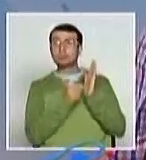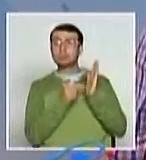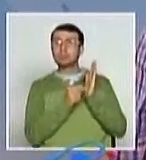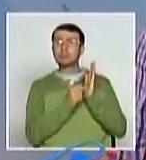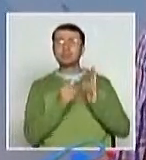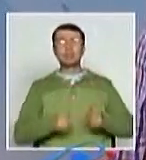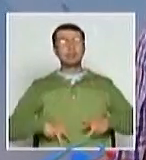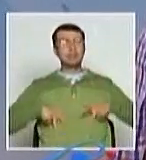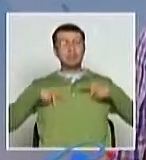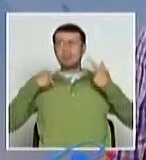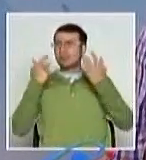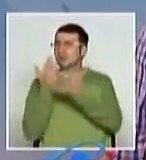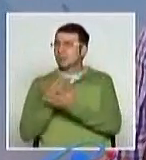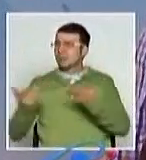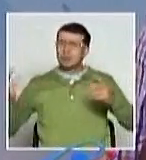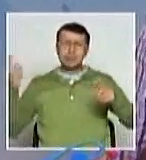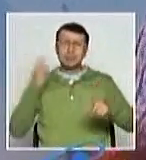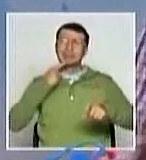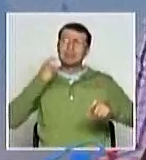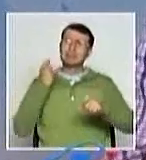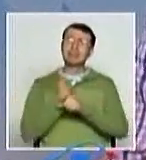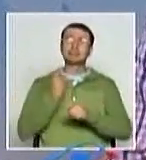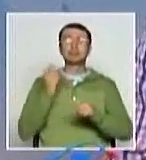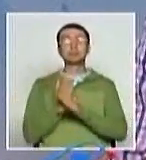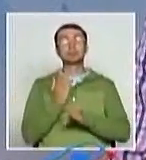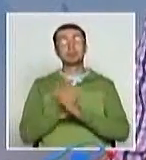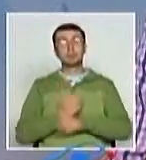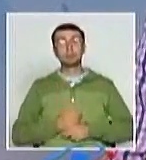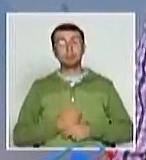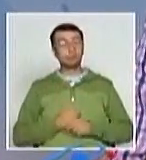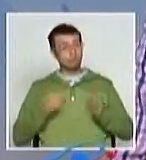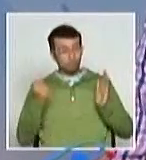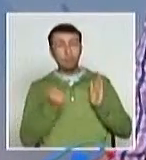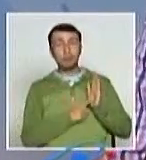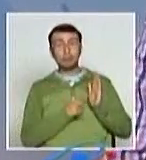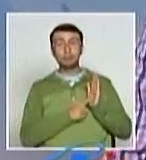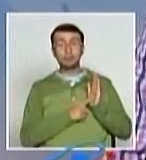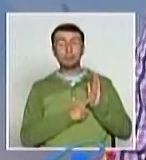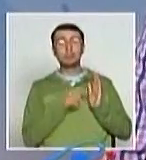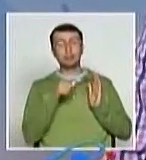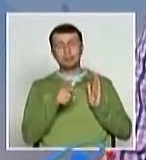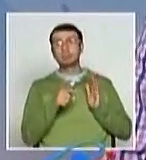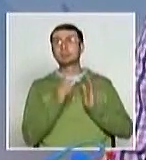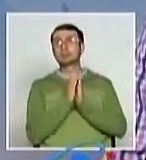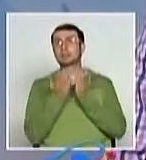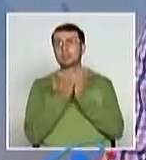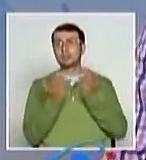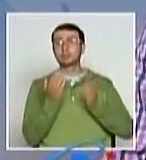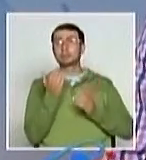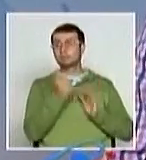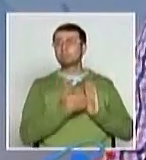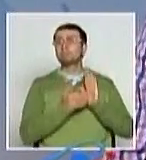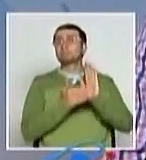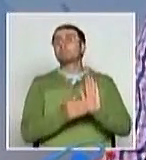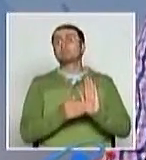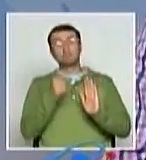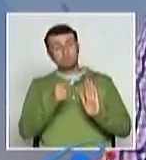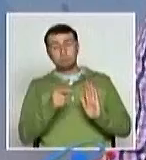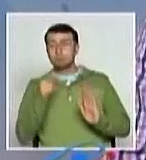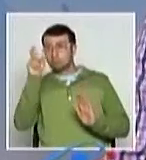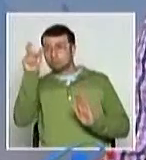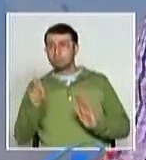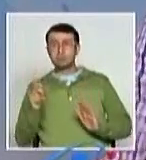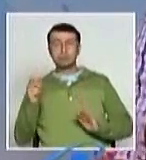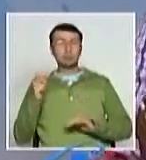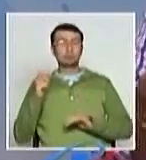encrucijadas porque casualmente este fue el resultado este libro fue el resultado de un suicidio